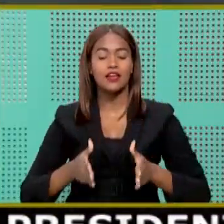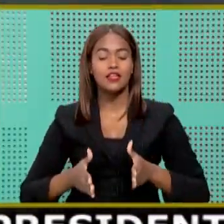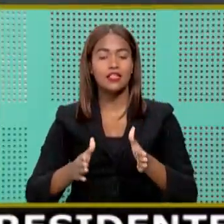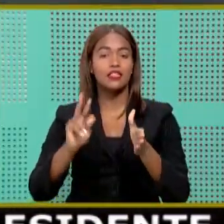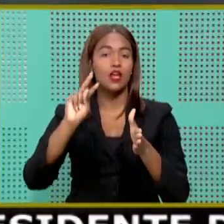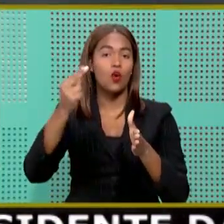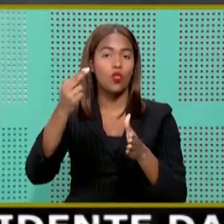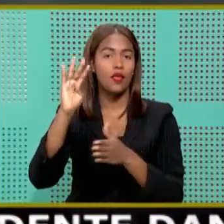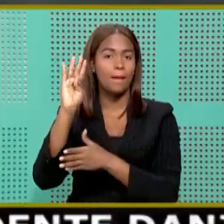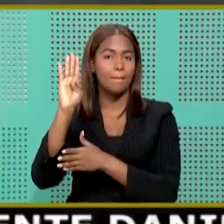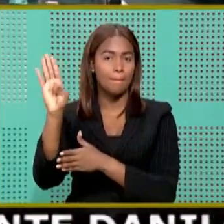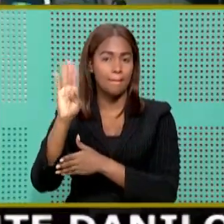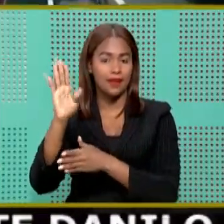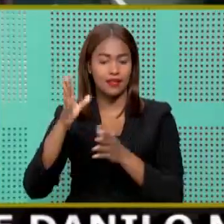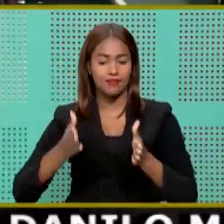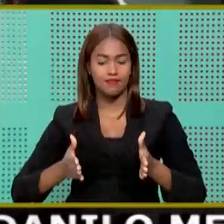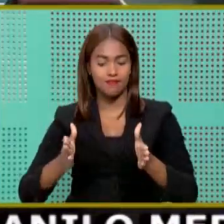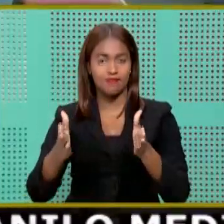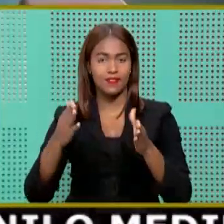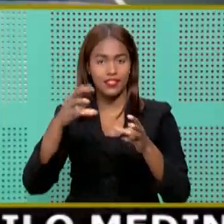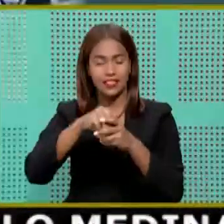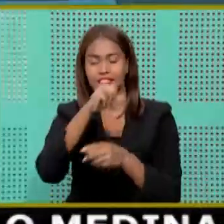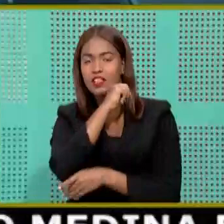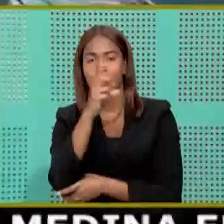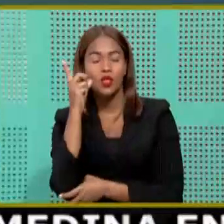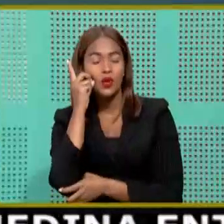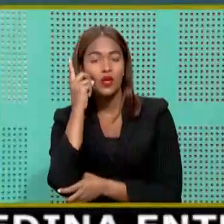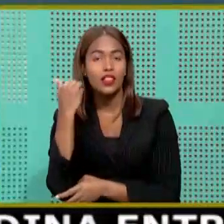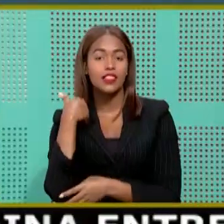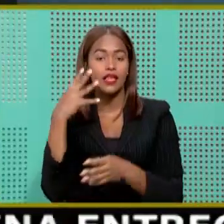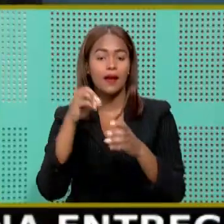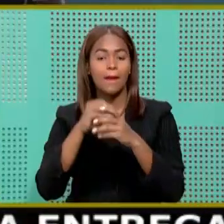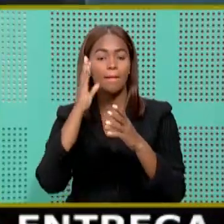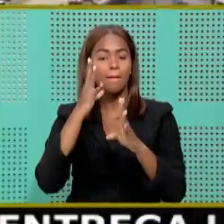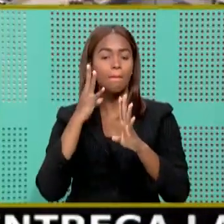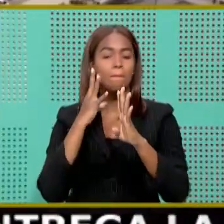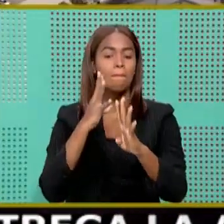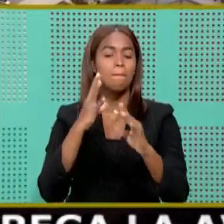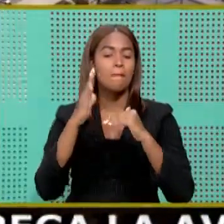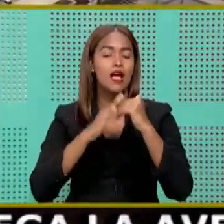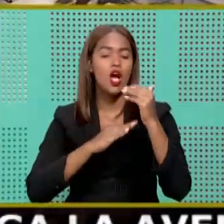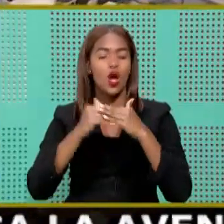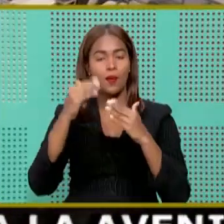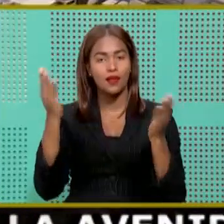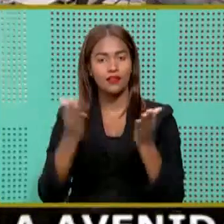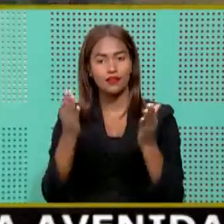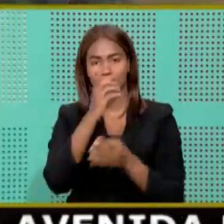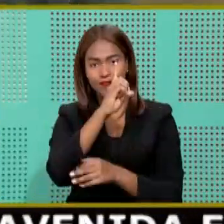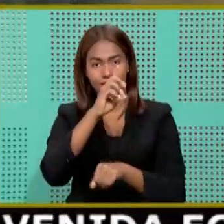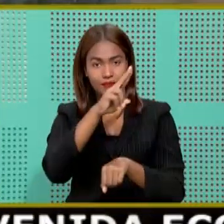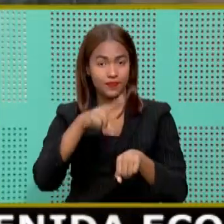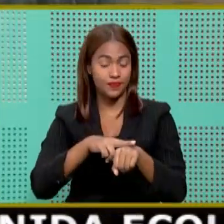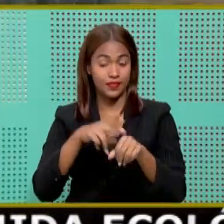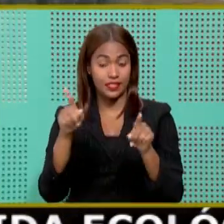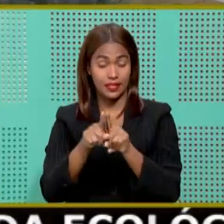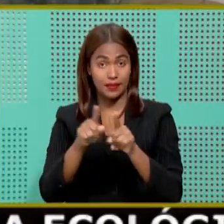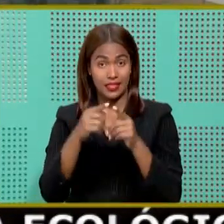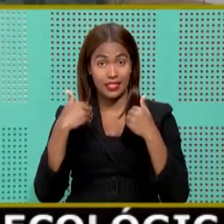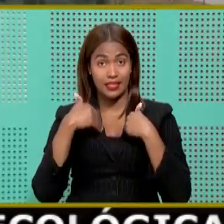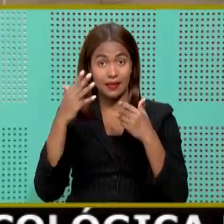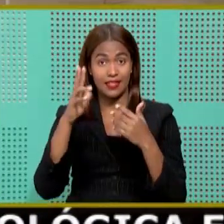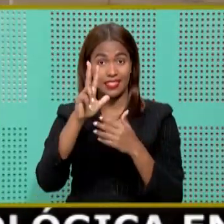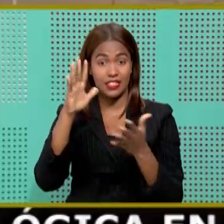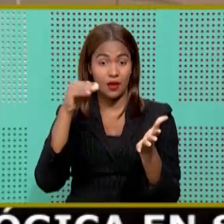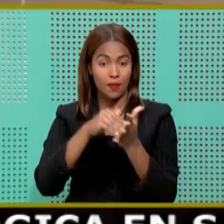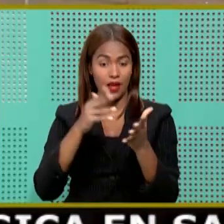segundo 2B de la circunvalación Santo Domingo, que descongestionará tránsito en el Distrito Nacional, sacando más de 35.000